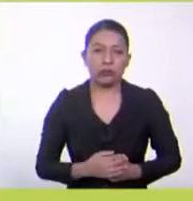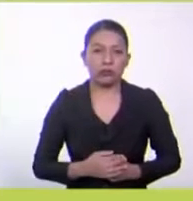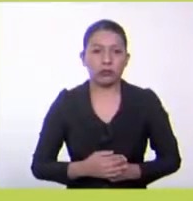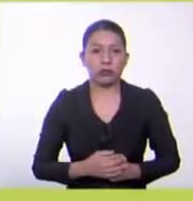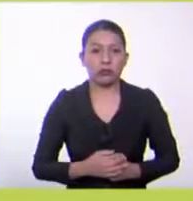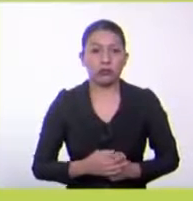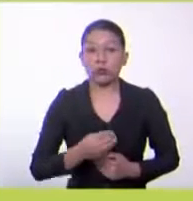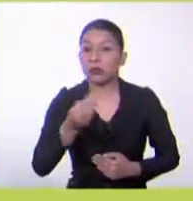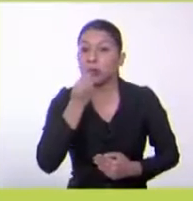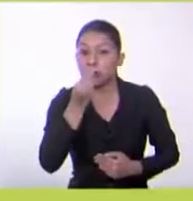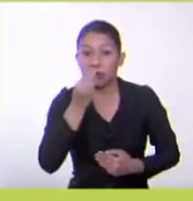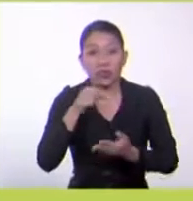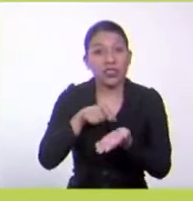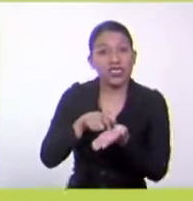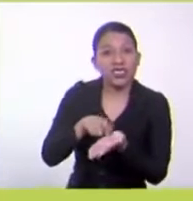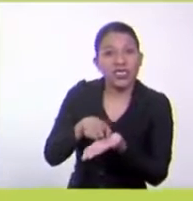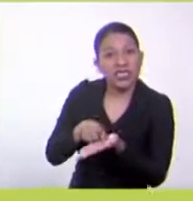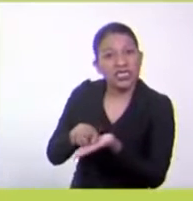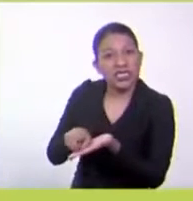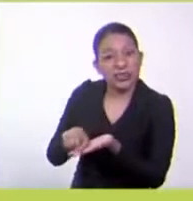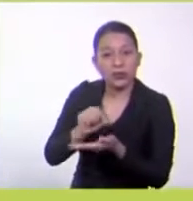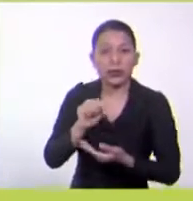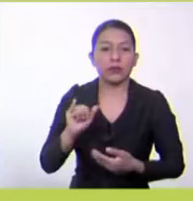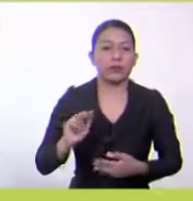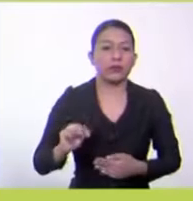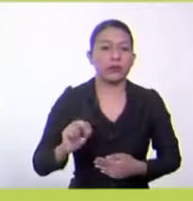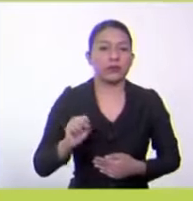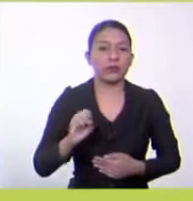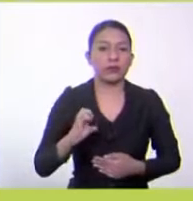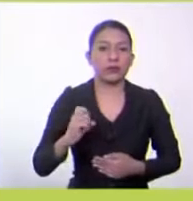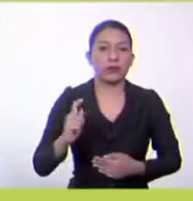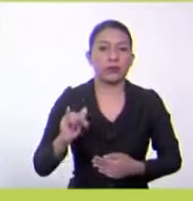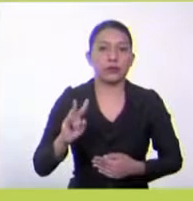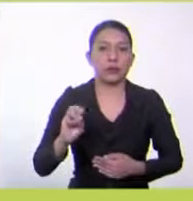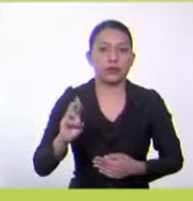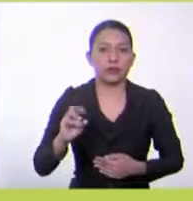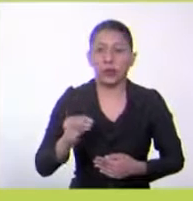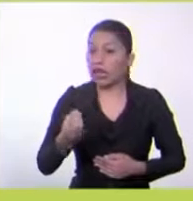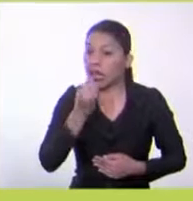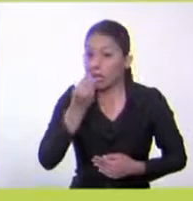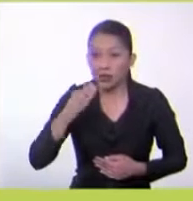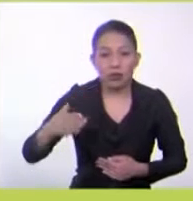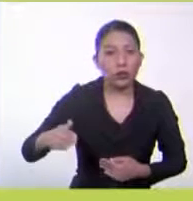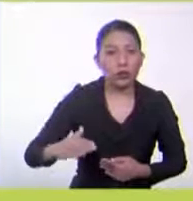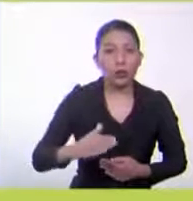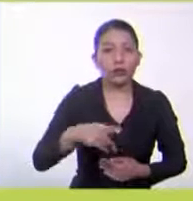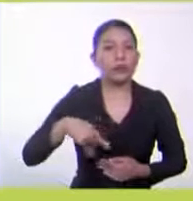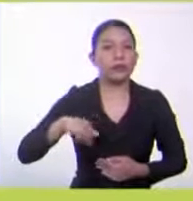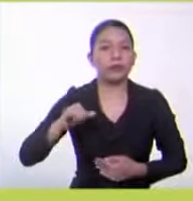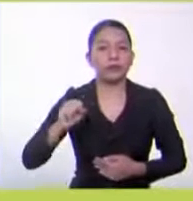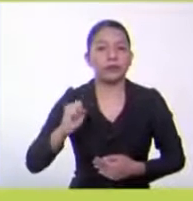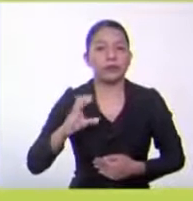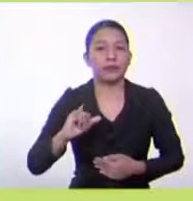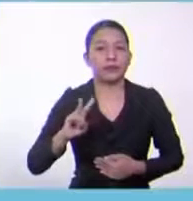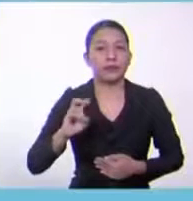se alimenta de insectos, se llama insectívoro. Y si se alimenta de peces,